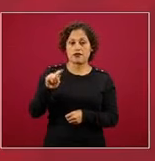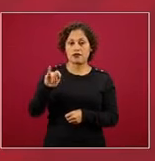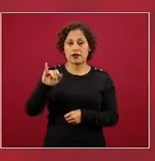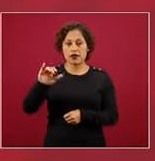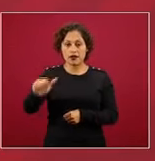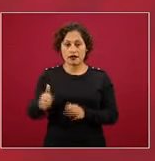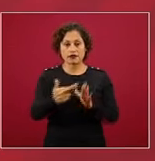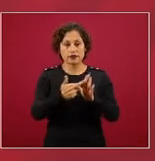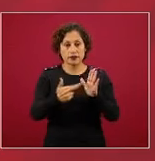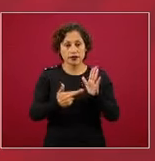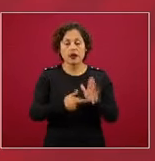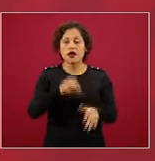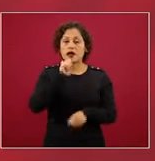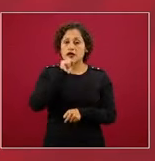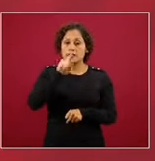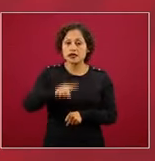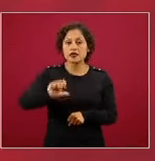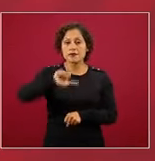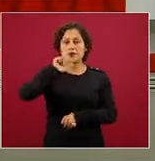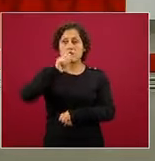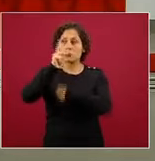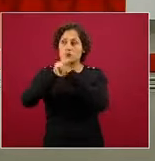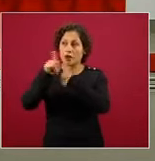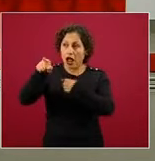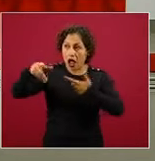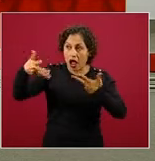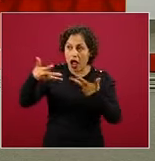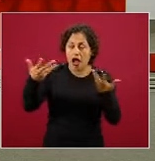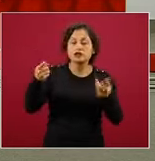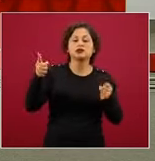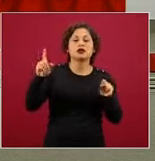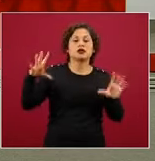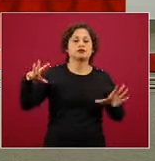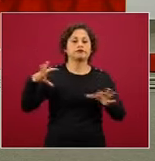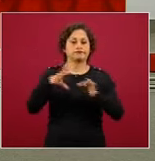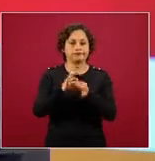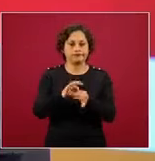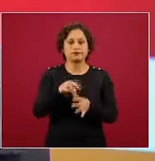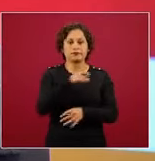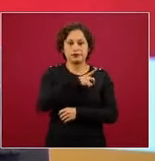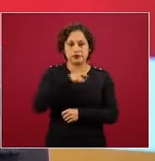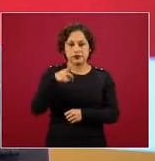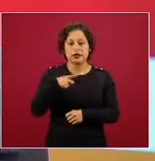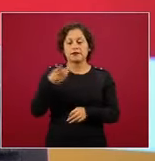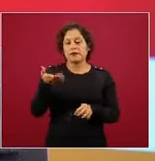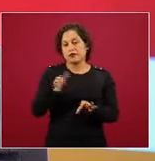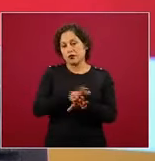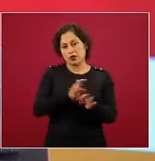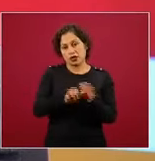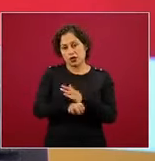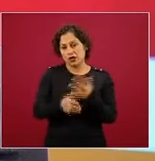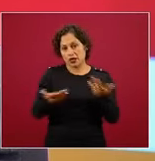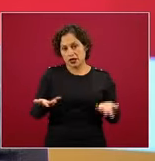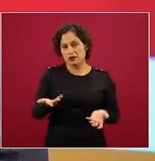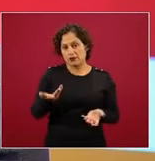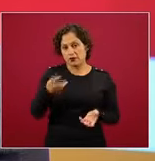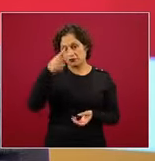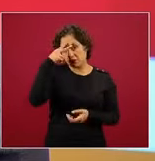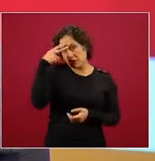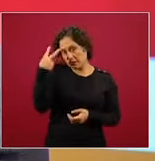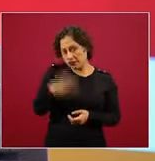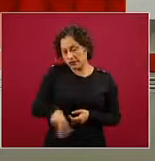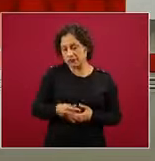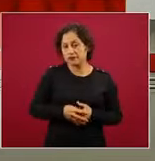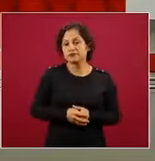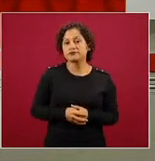cuales se va a realizar este tipo de actividades, y entre ellos incluido también México. Entonces, en su momento, así